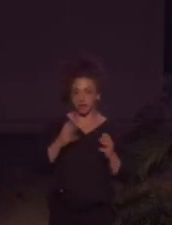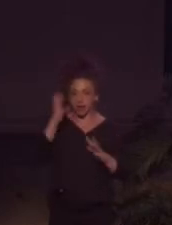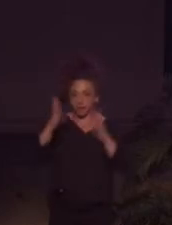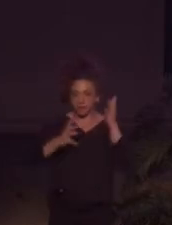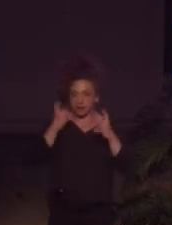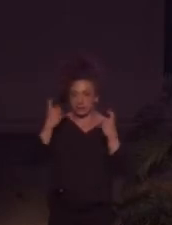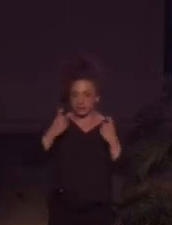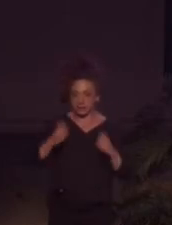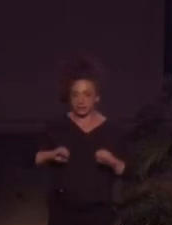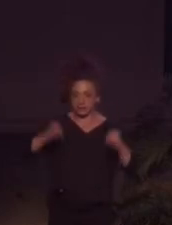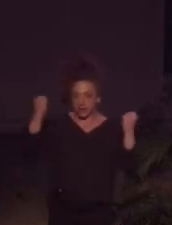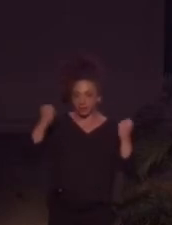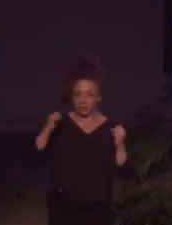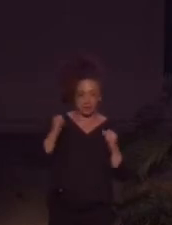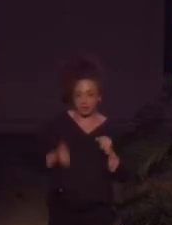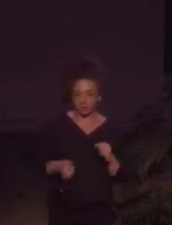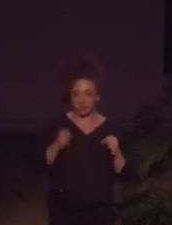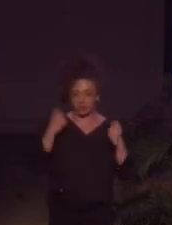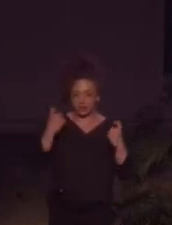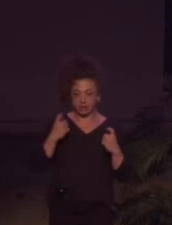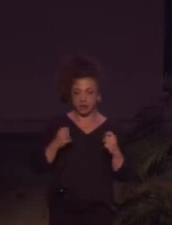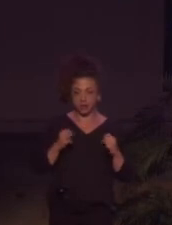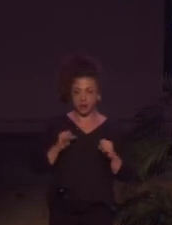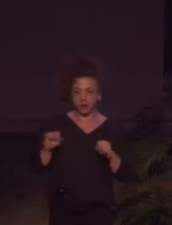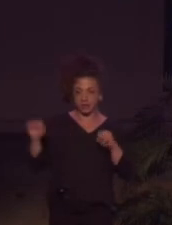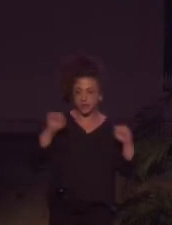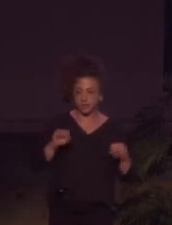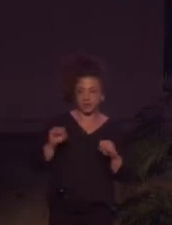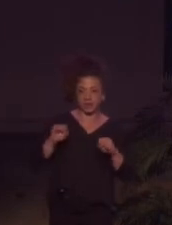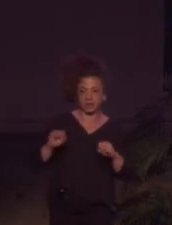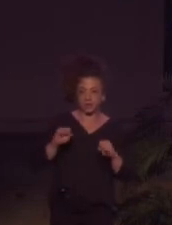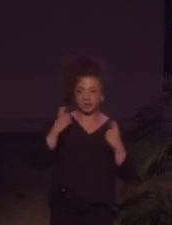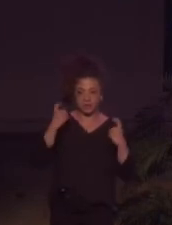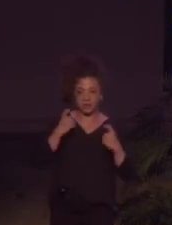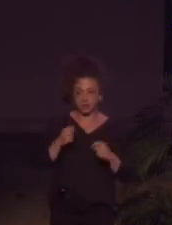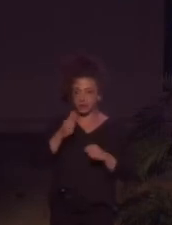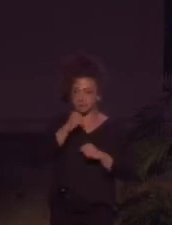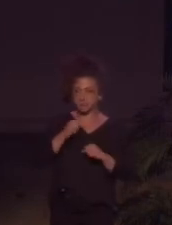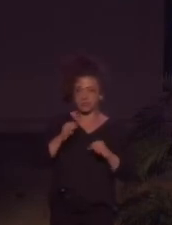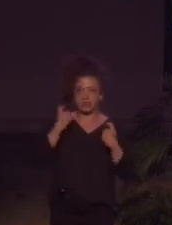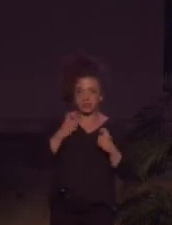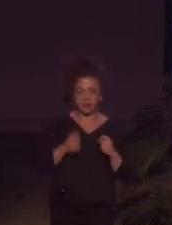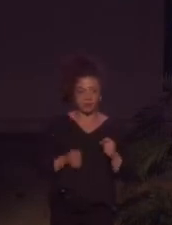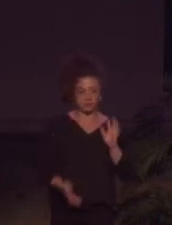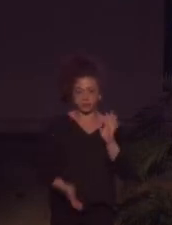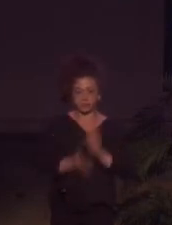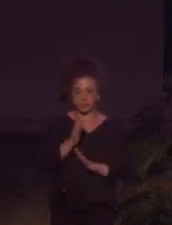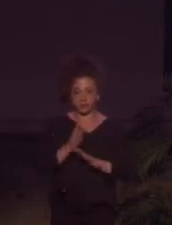horretan hori egiten saiatzen diren animaliak eta askotan gainera